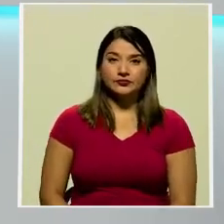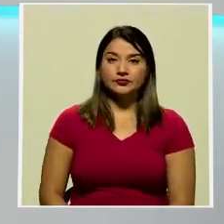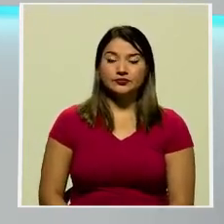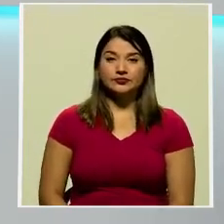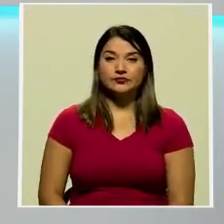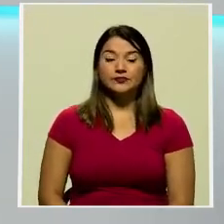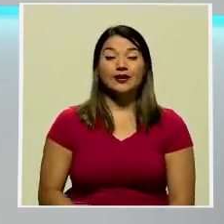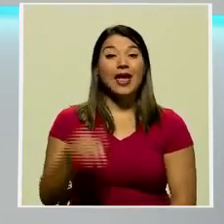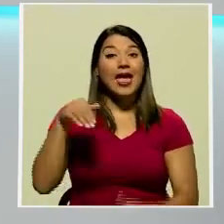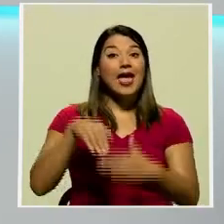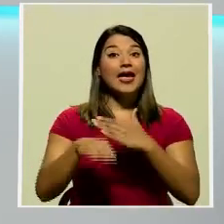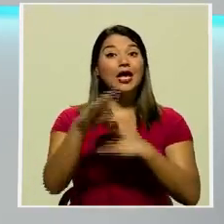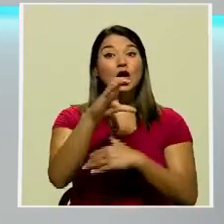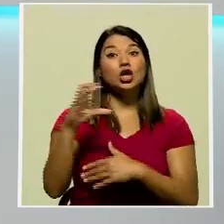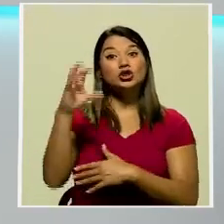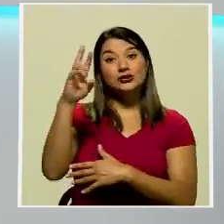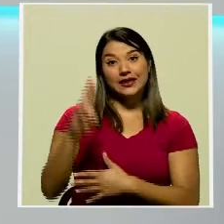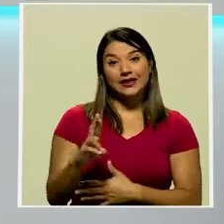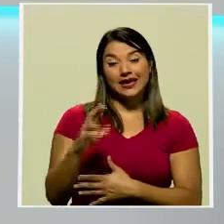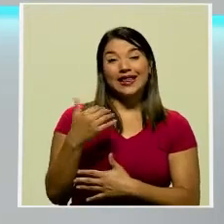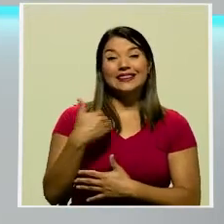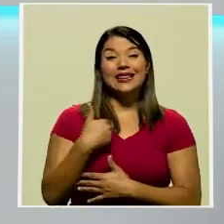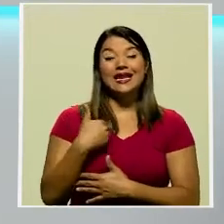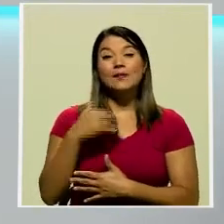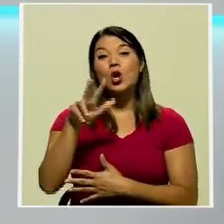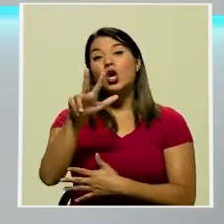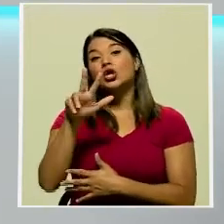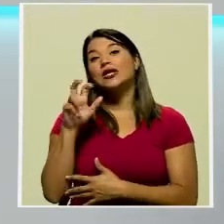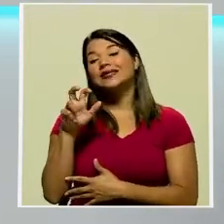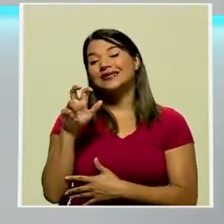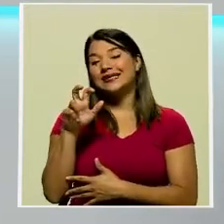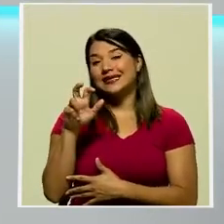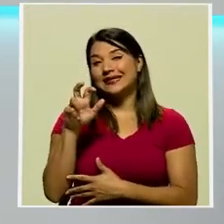En el país hay un total de